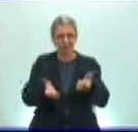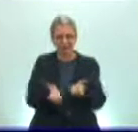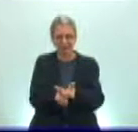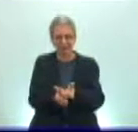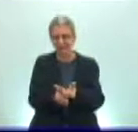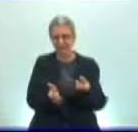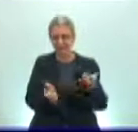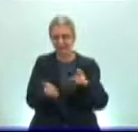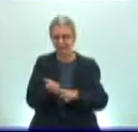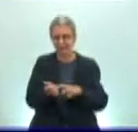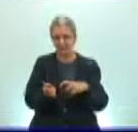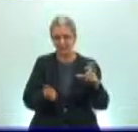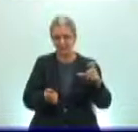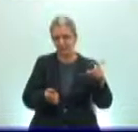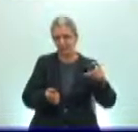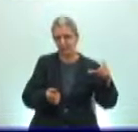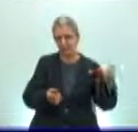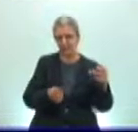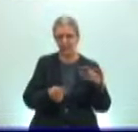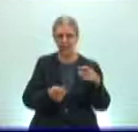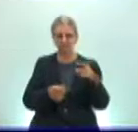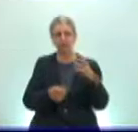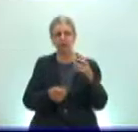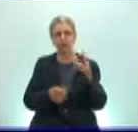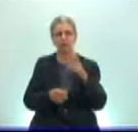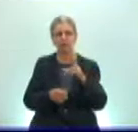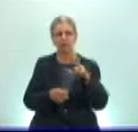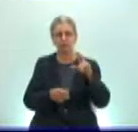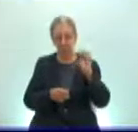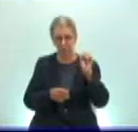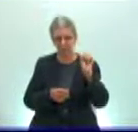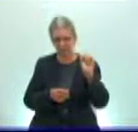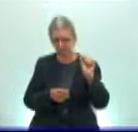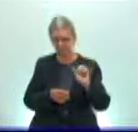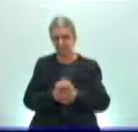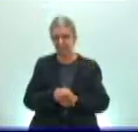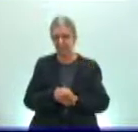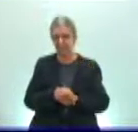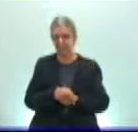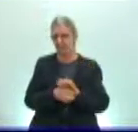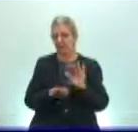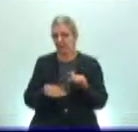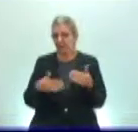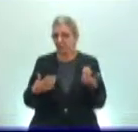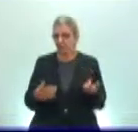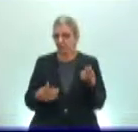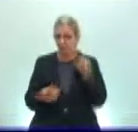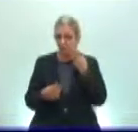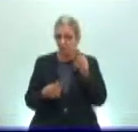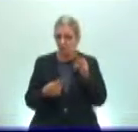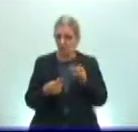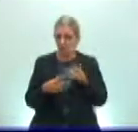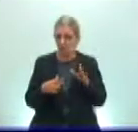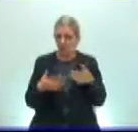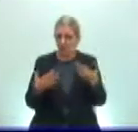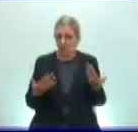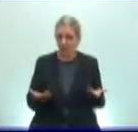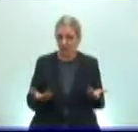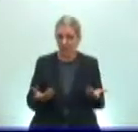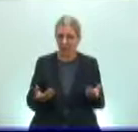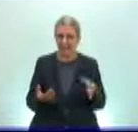Comunista de la Unión Soviética. Precisamente nos proponemos como objetivo de la clase de